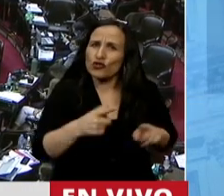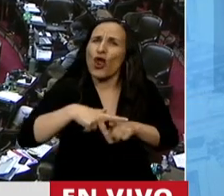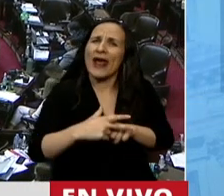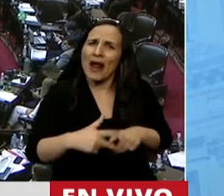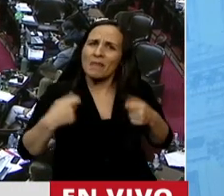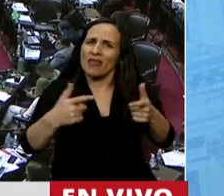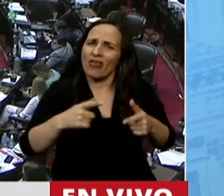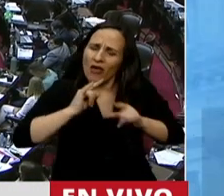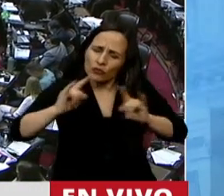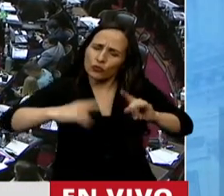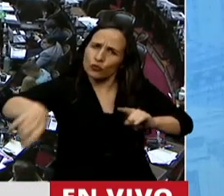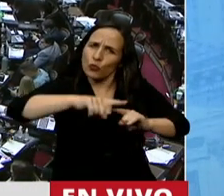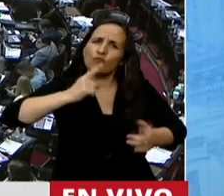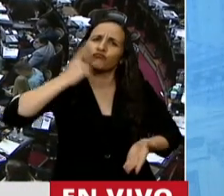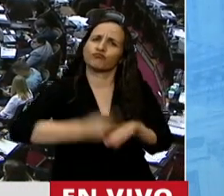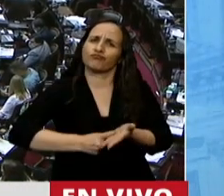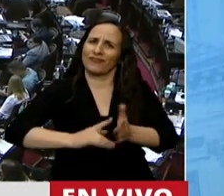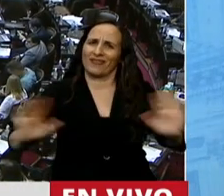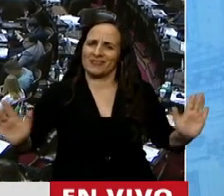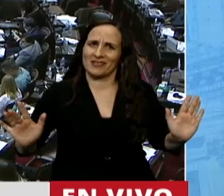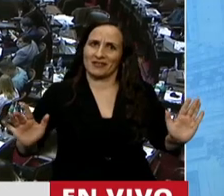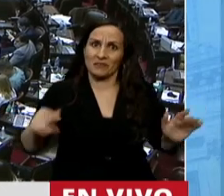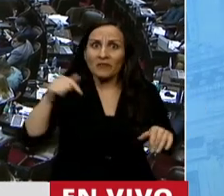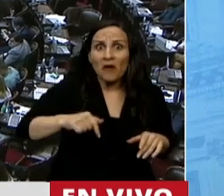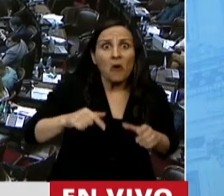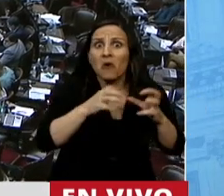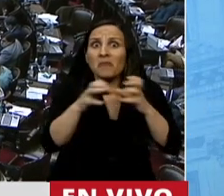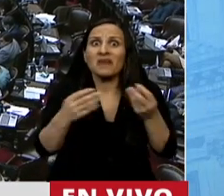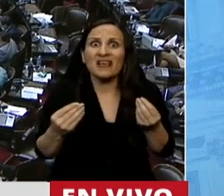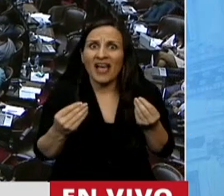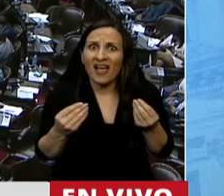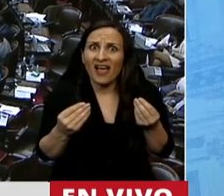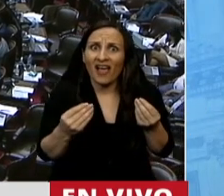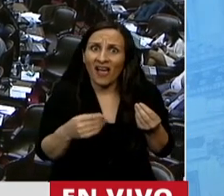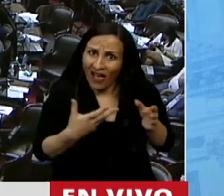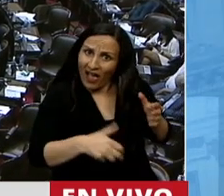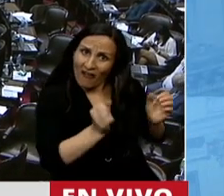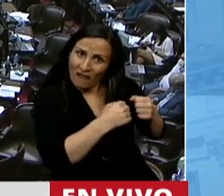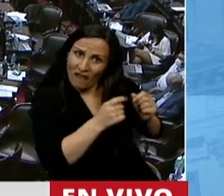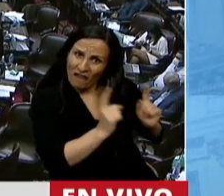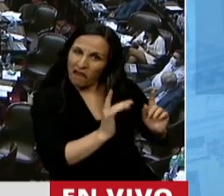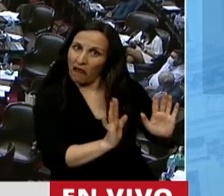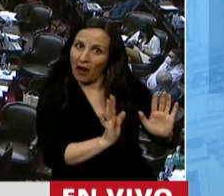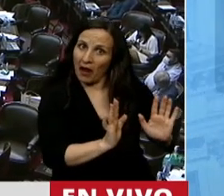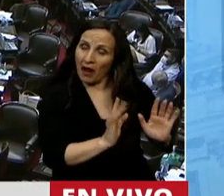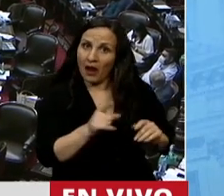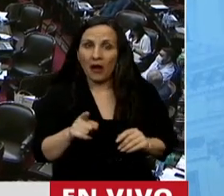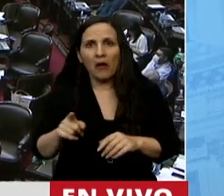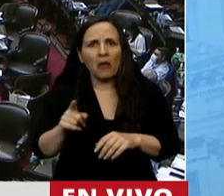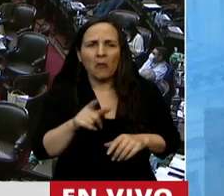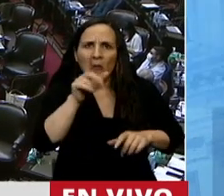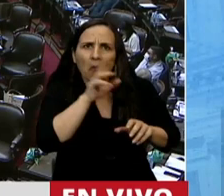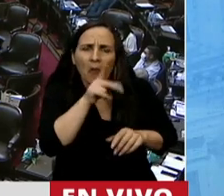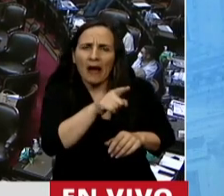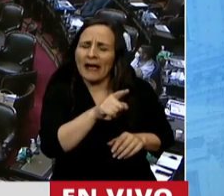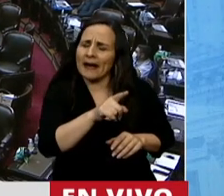acá discutimos si convalidamos si seguimos convalidando la clandestinidad, si seguimos desprotegiendo a las mujeres que